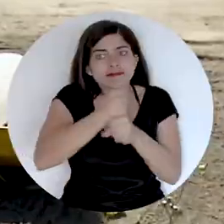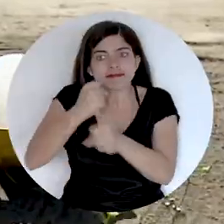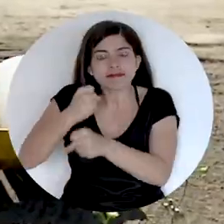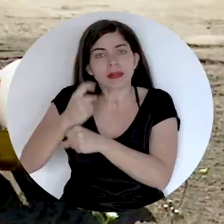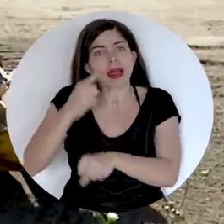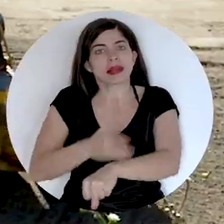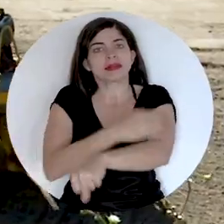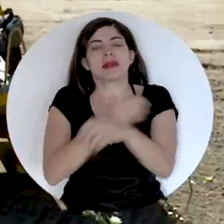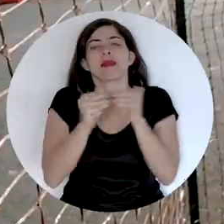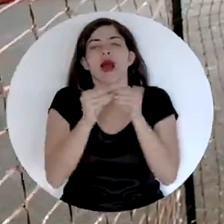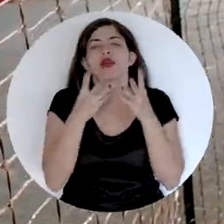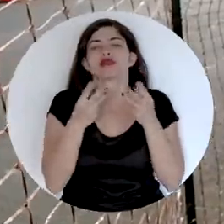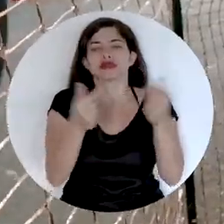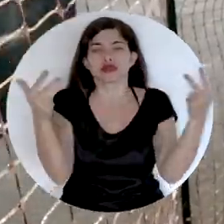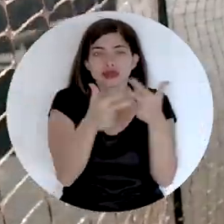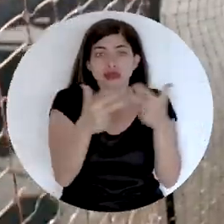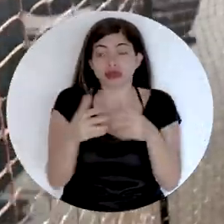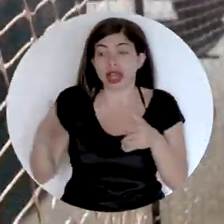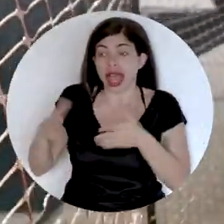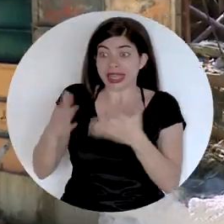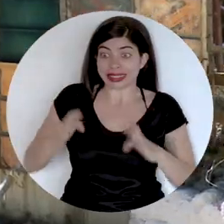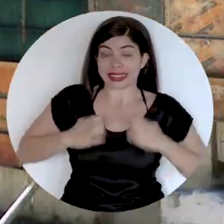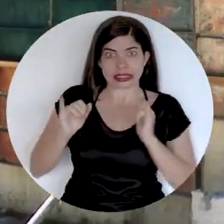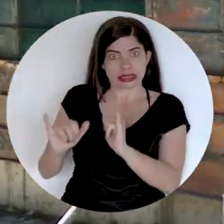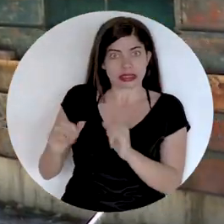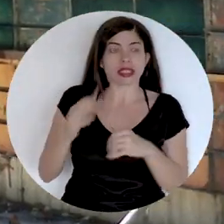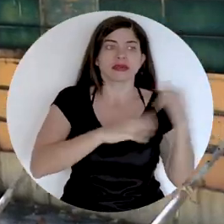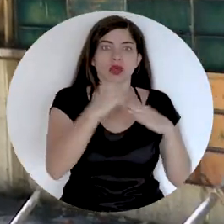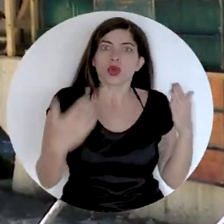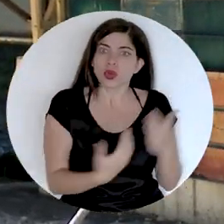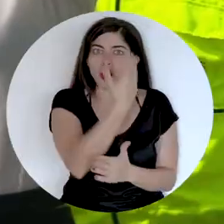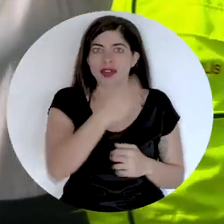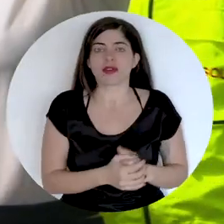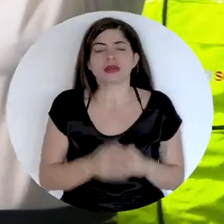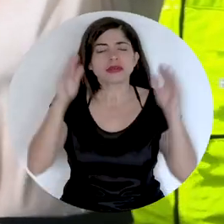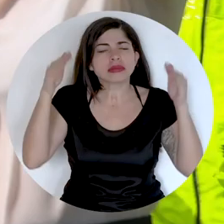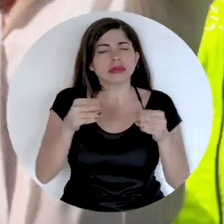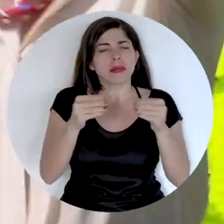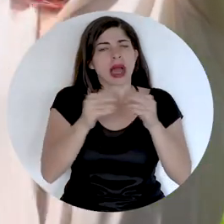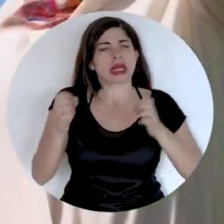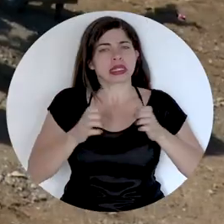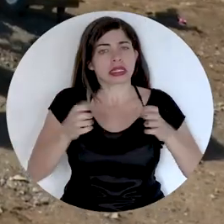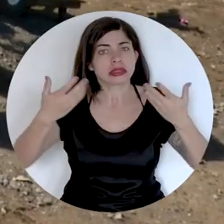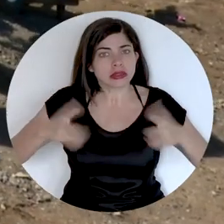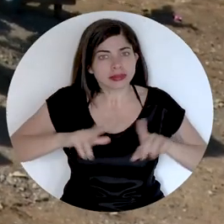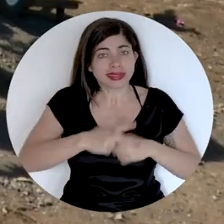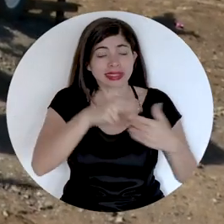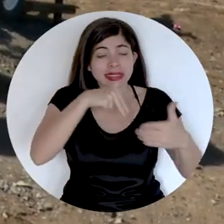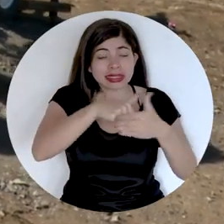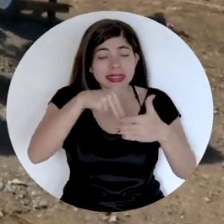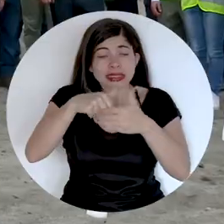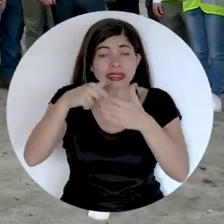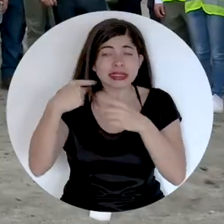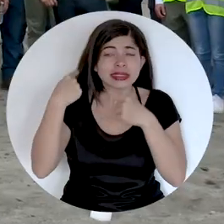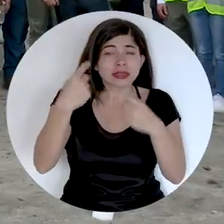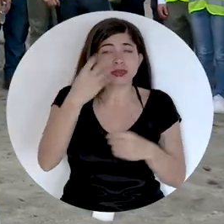trabajo para mejorar la fluidez, conservar las rutas ya existentes y construir nuevas obras. Con un enfoque estratégico se han empezado a desatar los